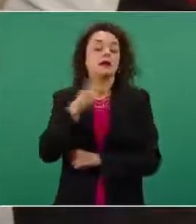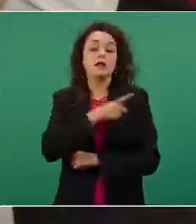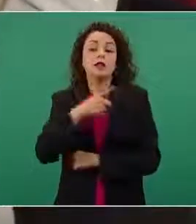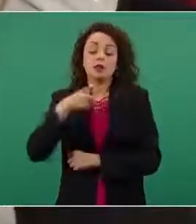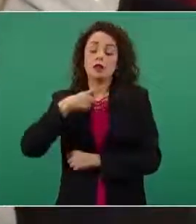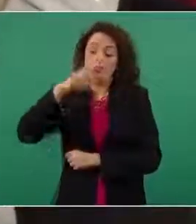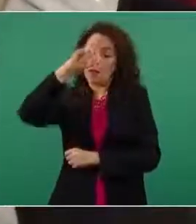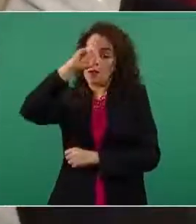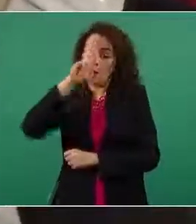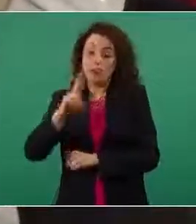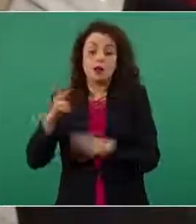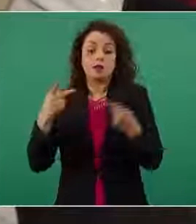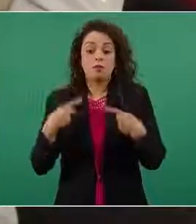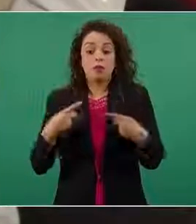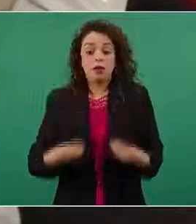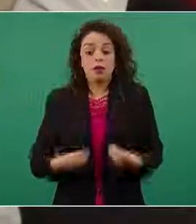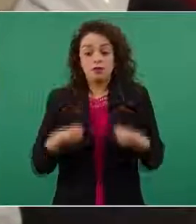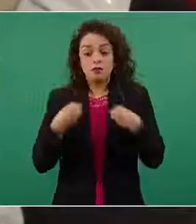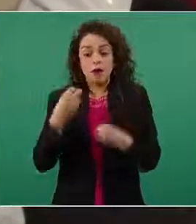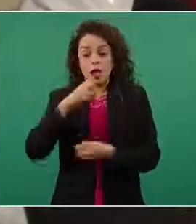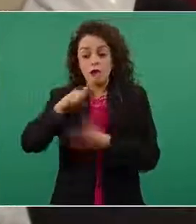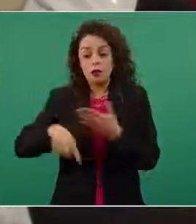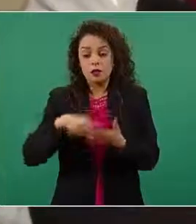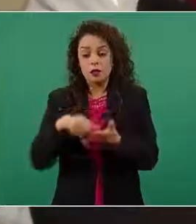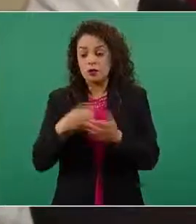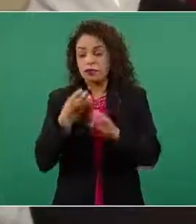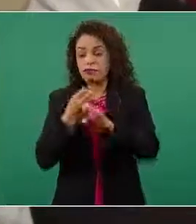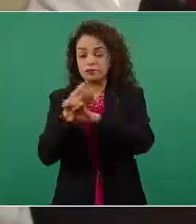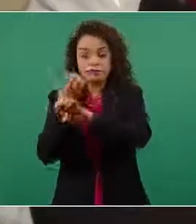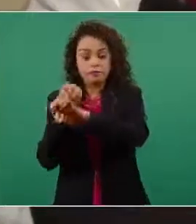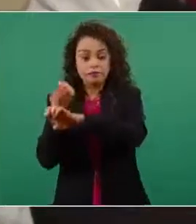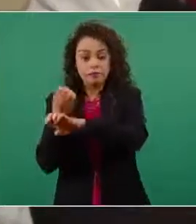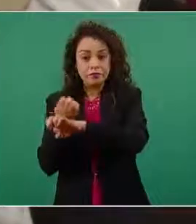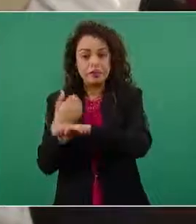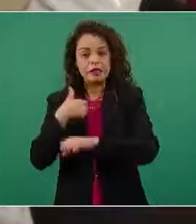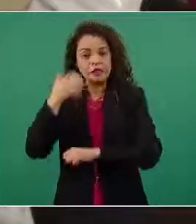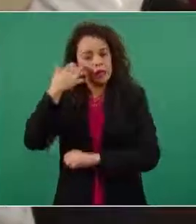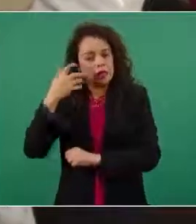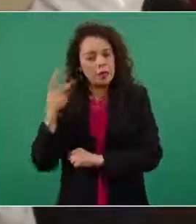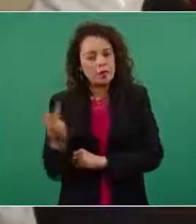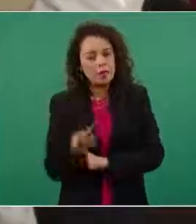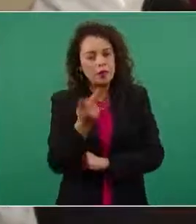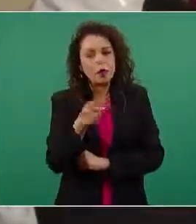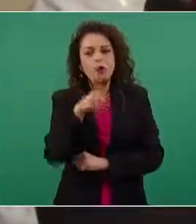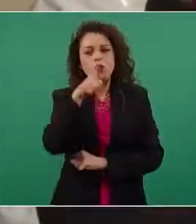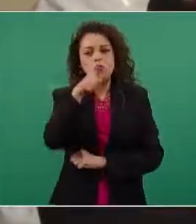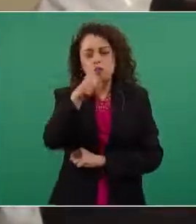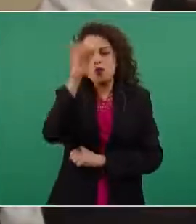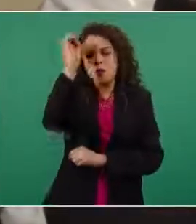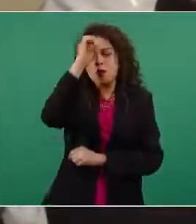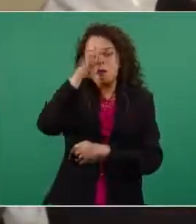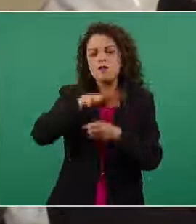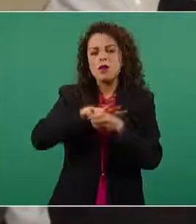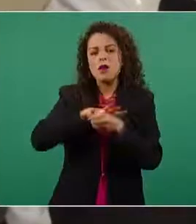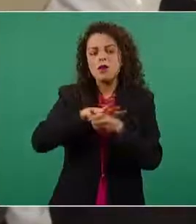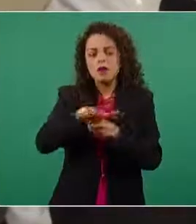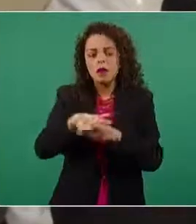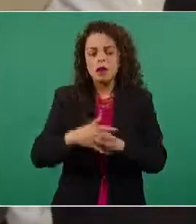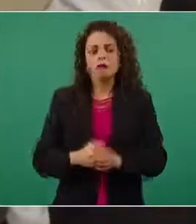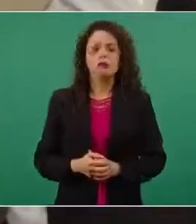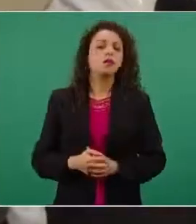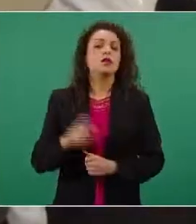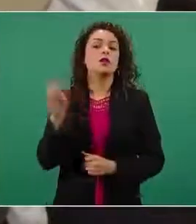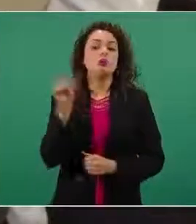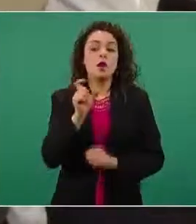sentimientos de los habitantes de esos estados. Preguntarle, usted, ¿qué opinaría de un mecanismo para que una vez que